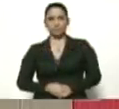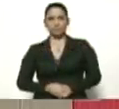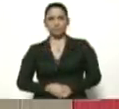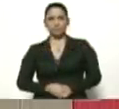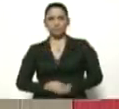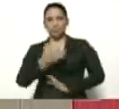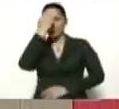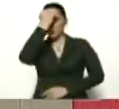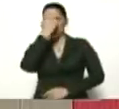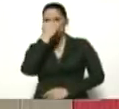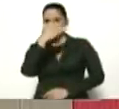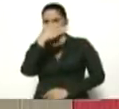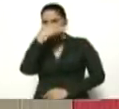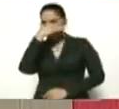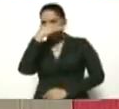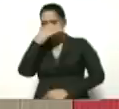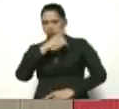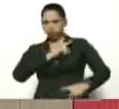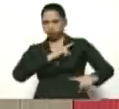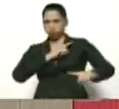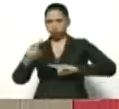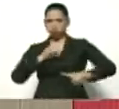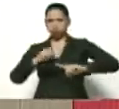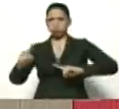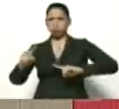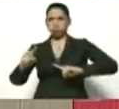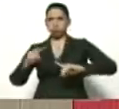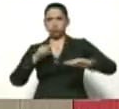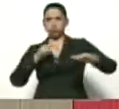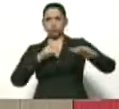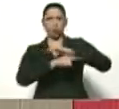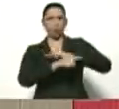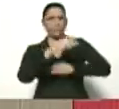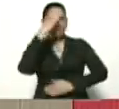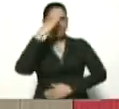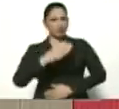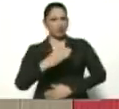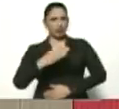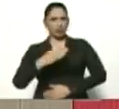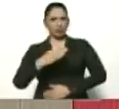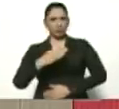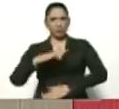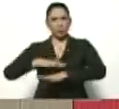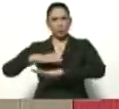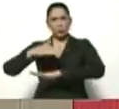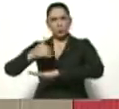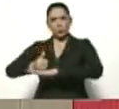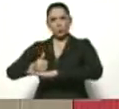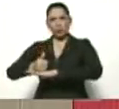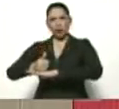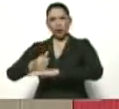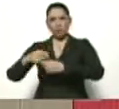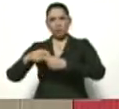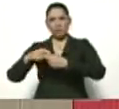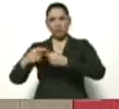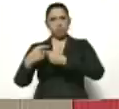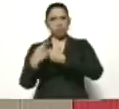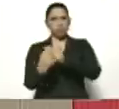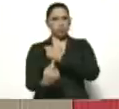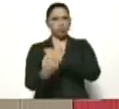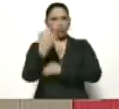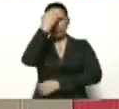criminal acción de incursión militar por parte de desertores de